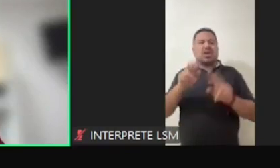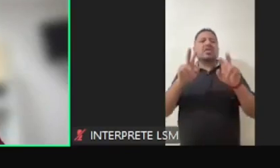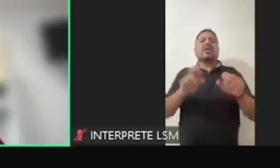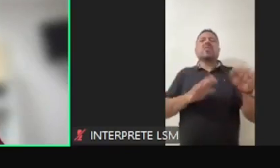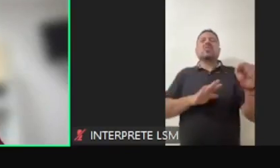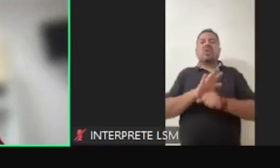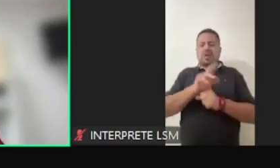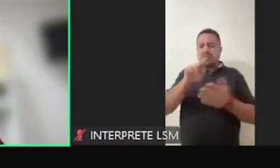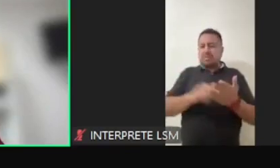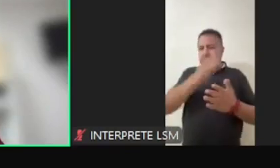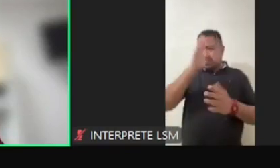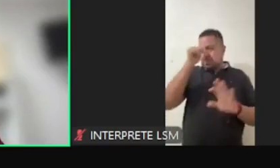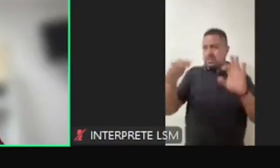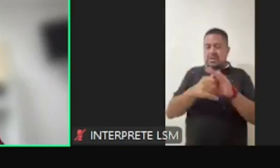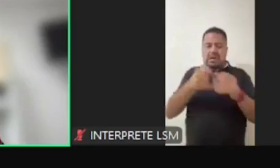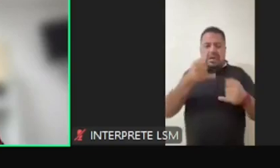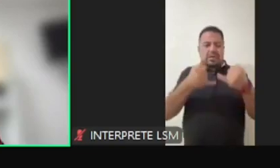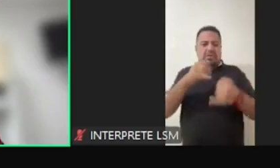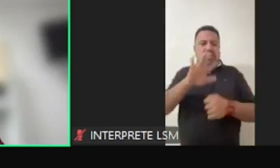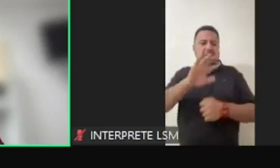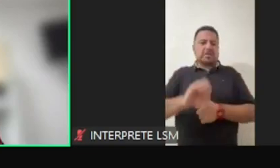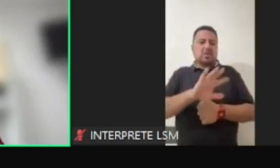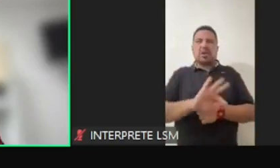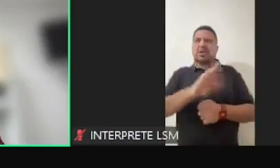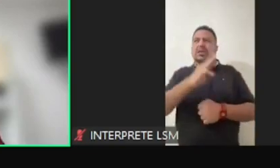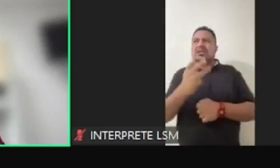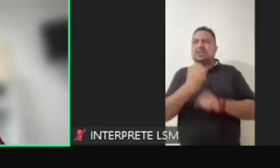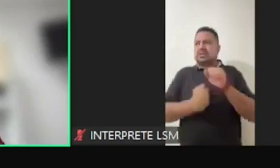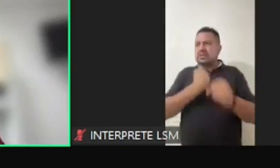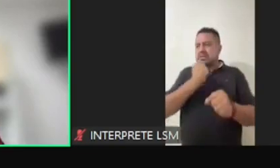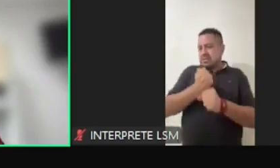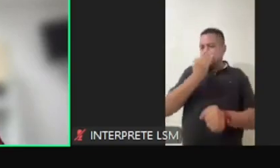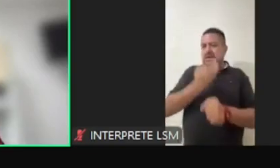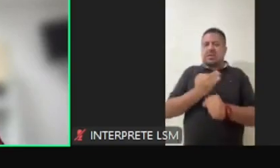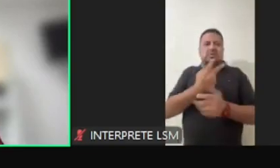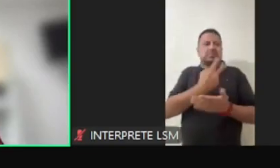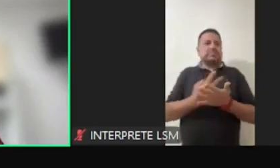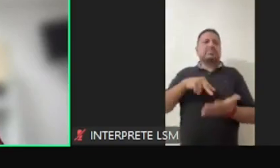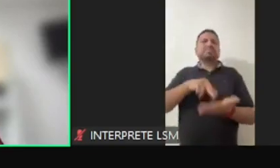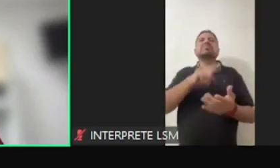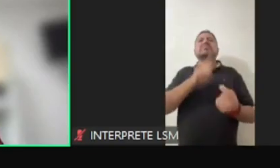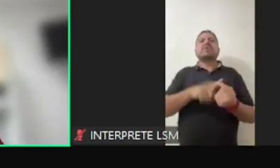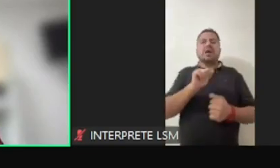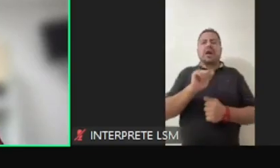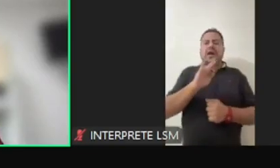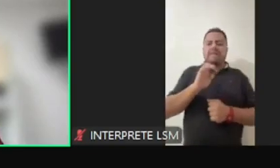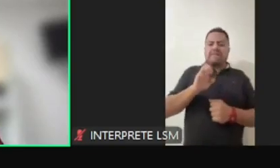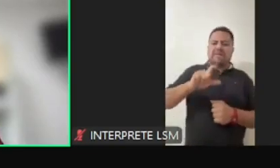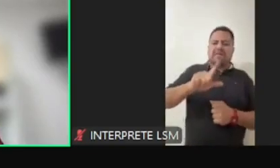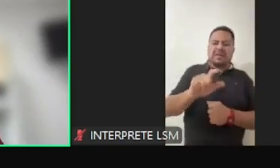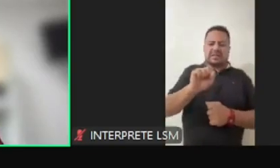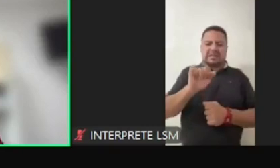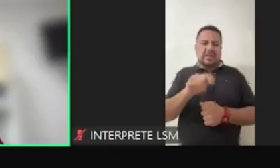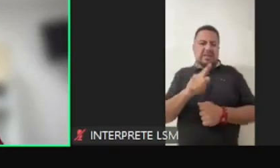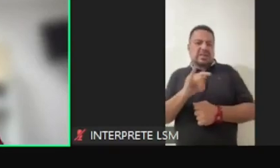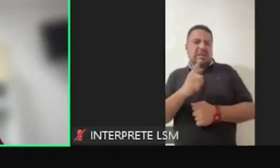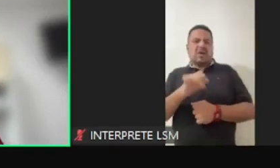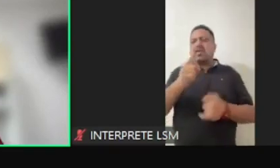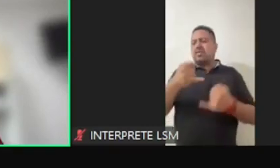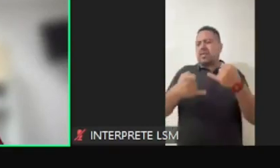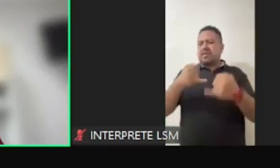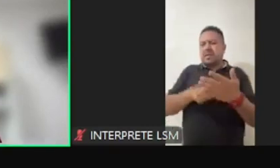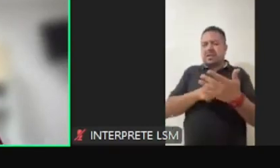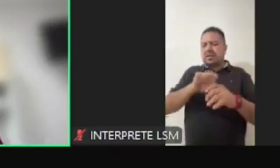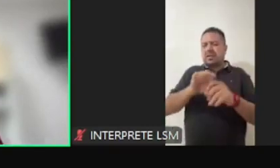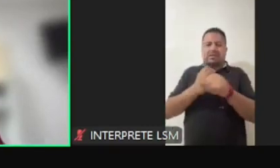es el audo convenio tribunal 043 de este año los comparecientes son abril Cintia Martínez Campos y el tribunal electoral del